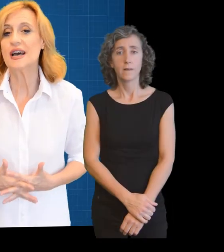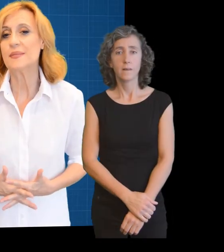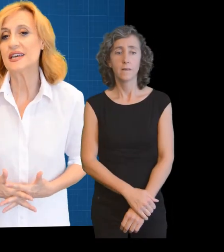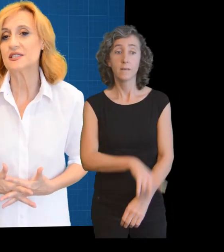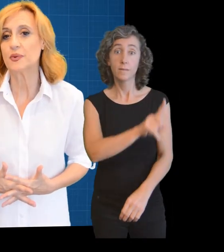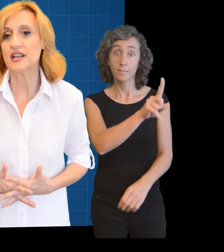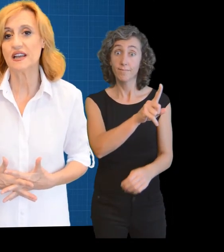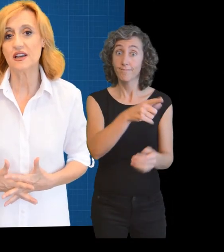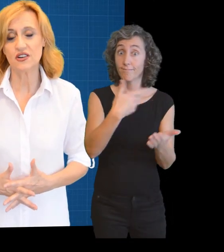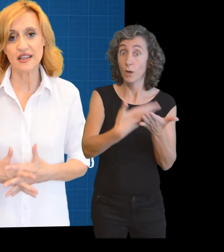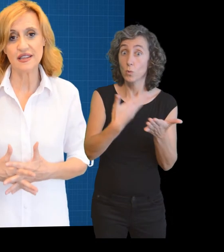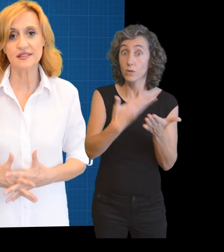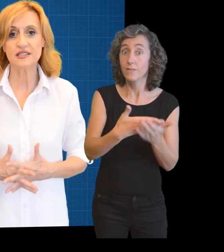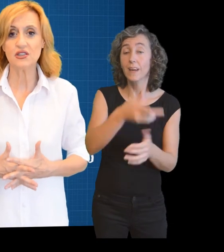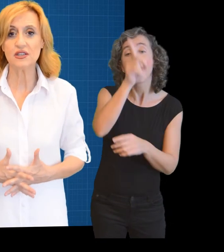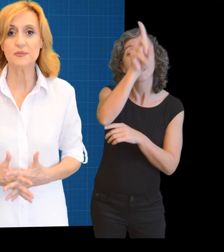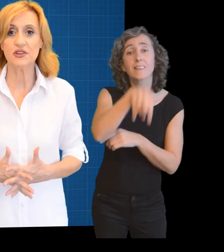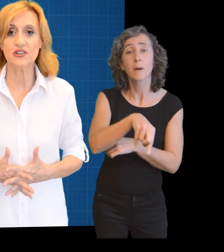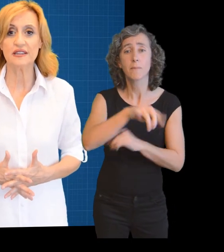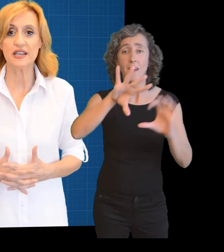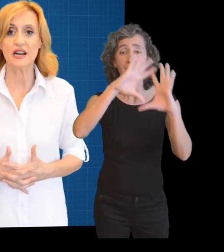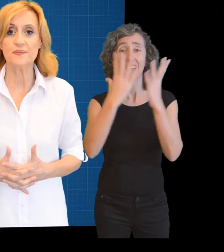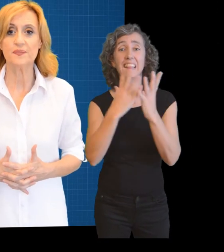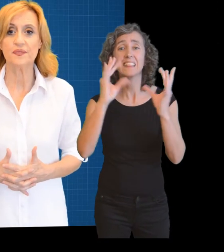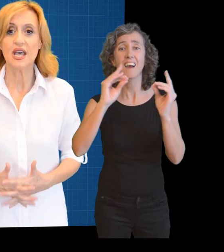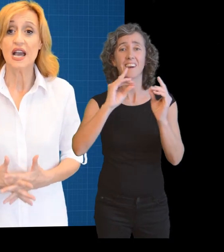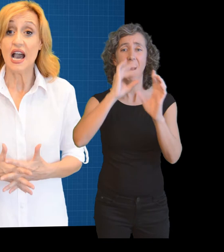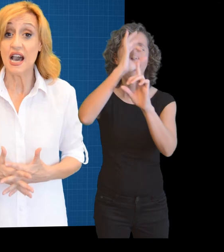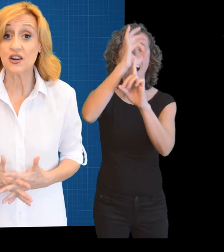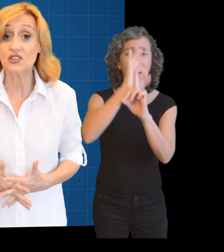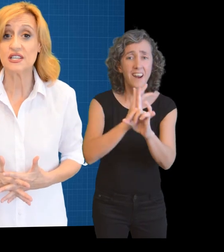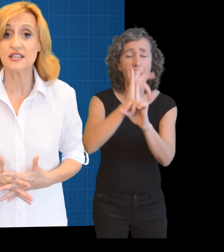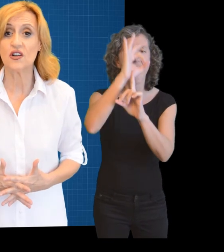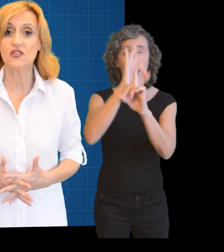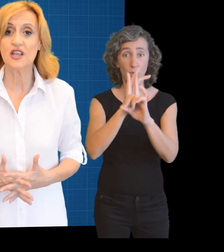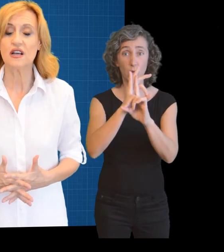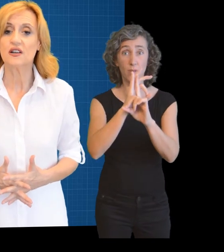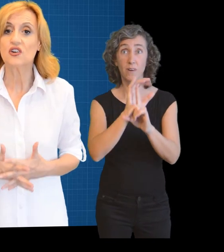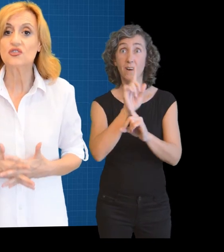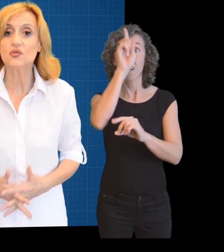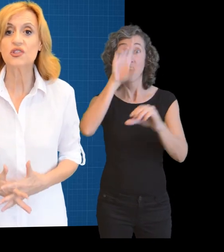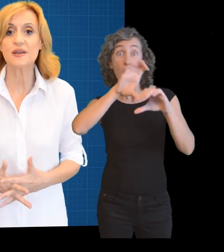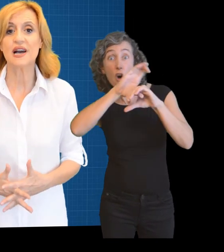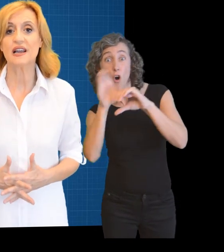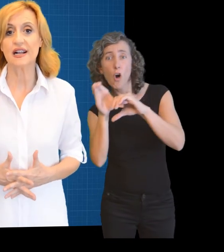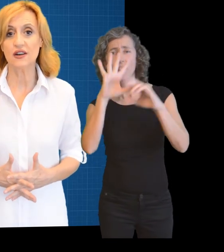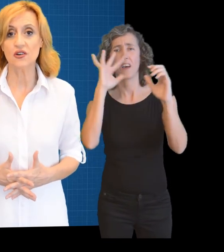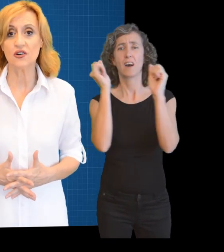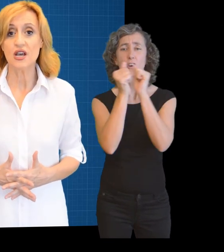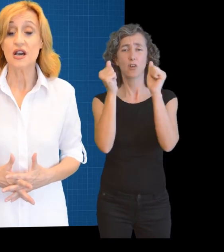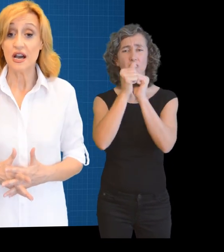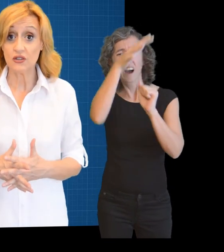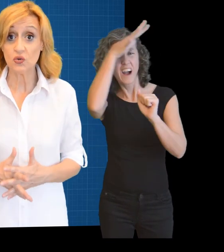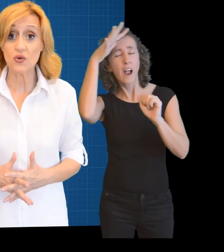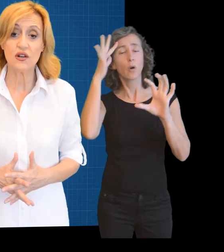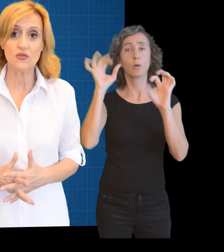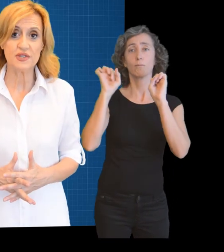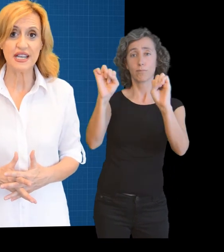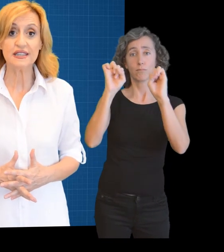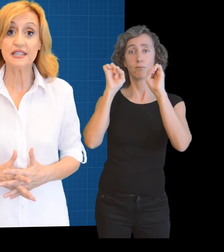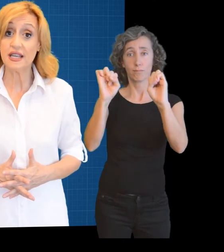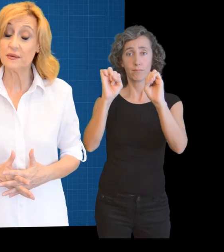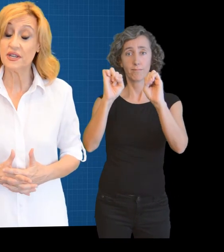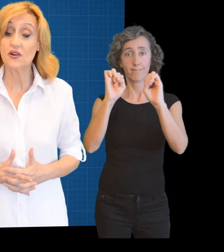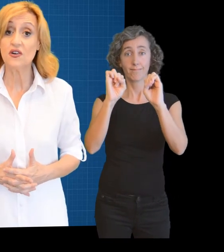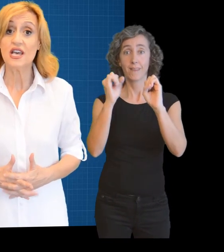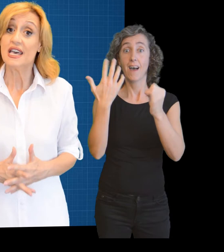Isto tamén explicaría o gradiente xeotérmico da Terra. As rochas da Codia conducen mala calor, actúan como